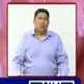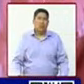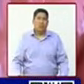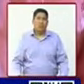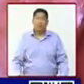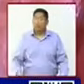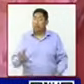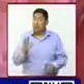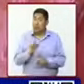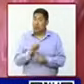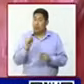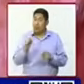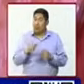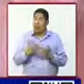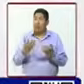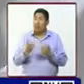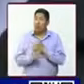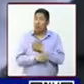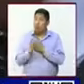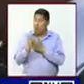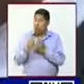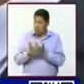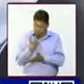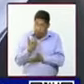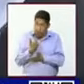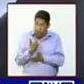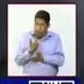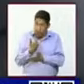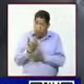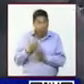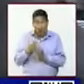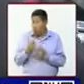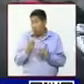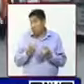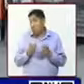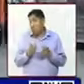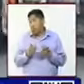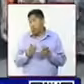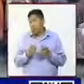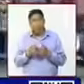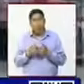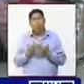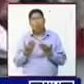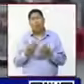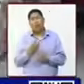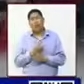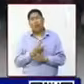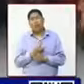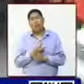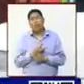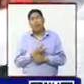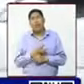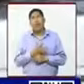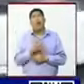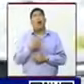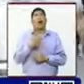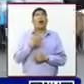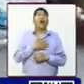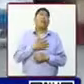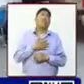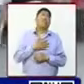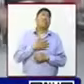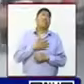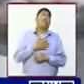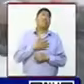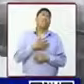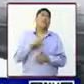Se han detectado nuevas maneras de delinquir de los delincuentes. Hay que tener algo de cuidado con algo nuevo, quizás. Lo que nosotros hemos más